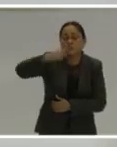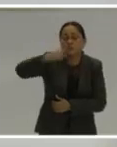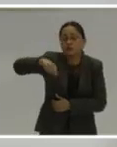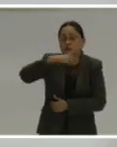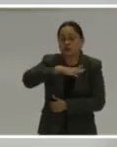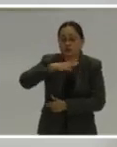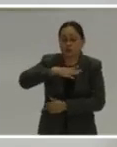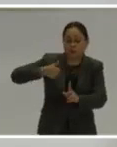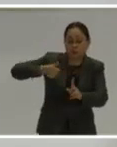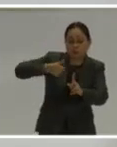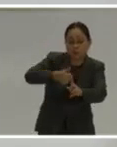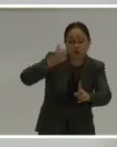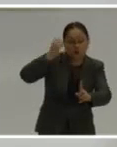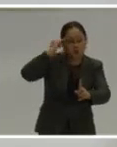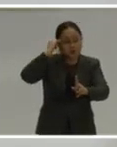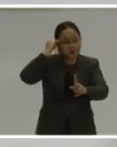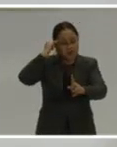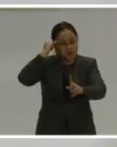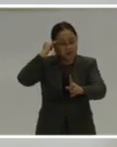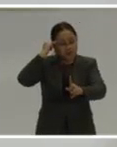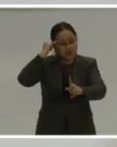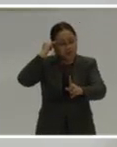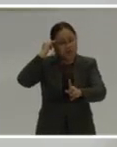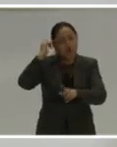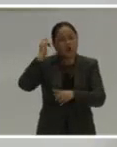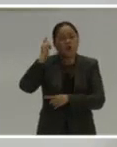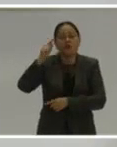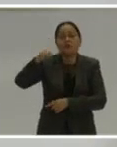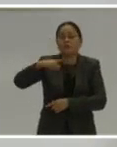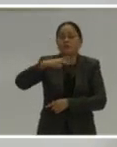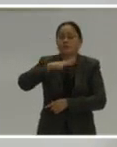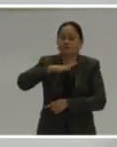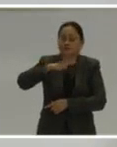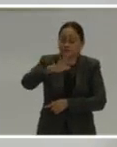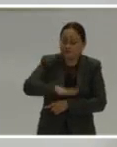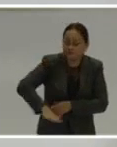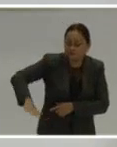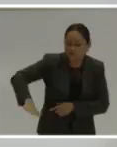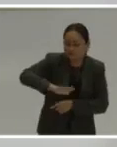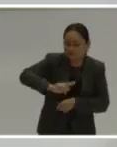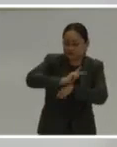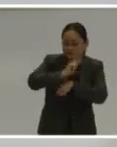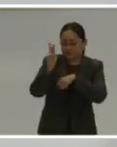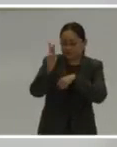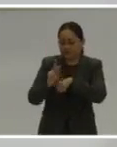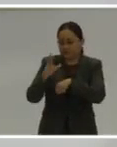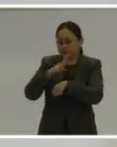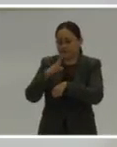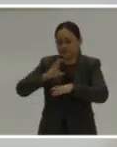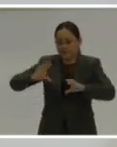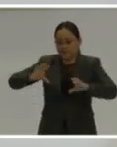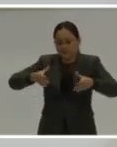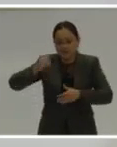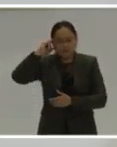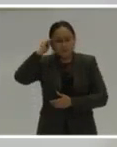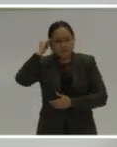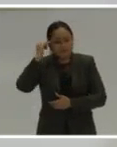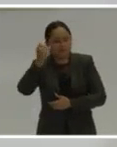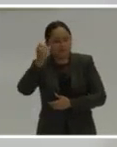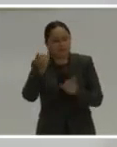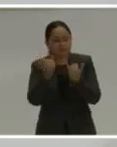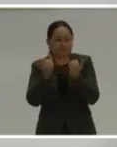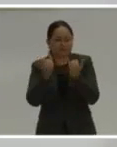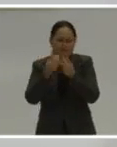autonomías indígenas. En todo el territorio hay pueblos indígenas, unos mayoritarios como el aymara,